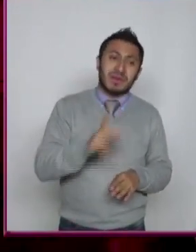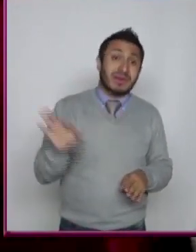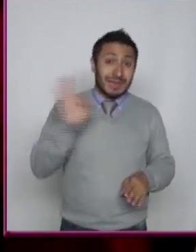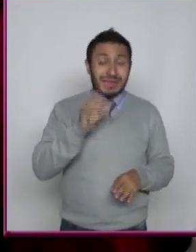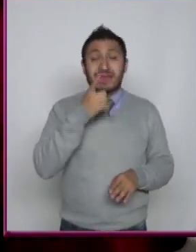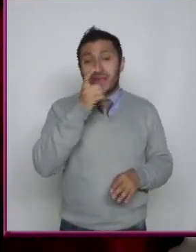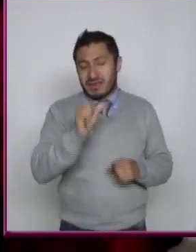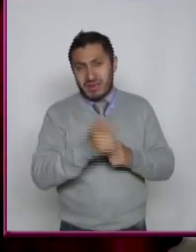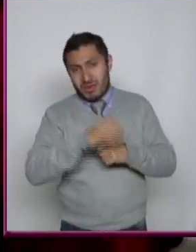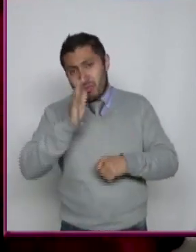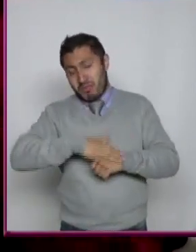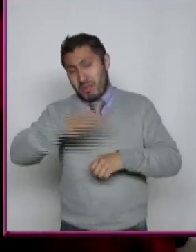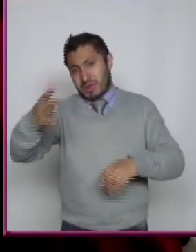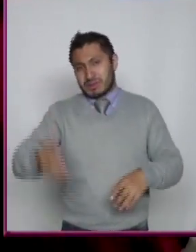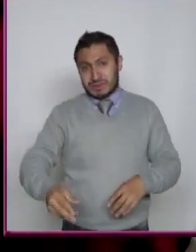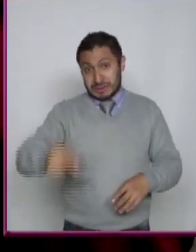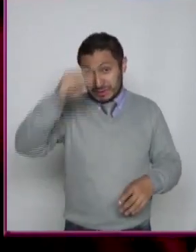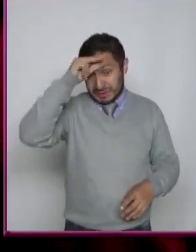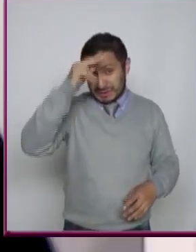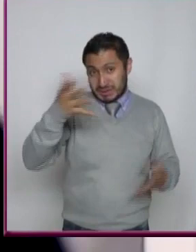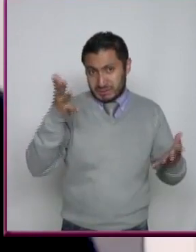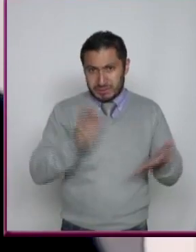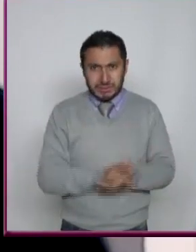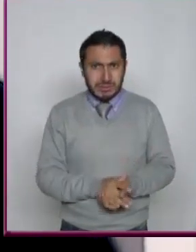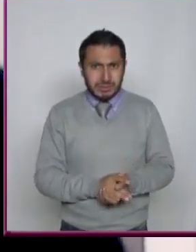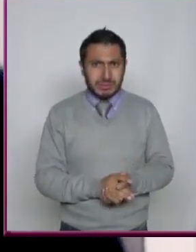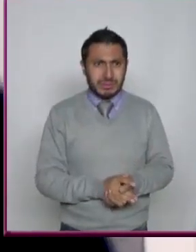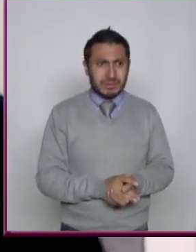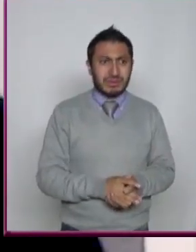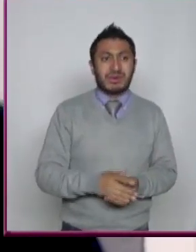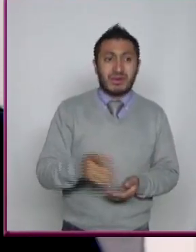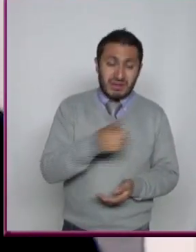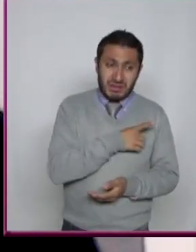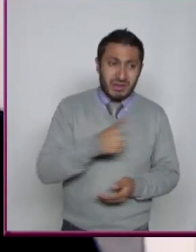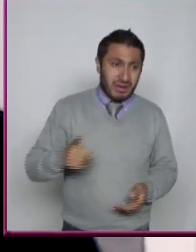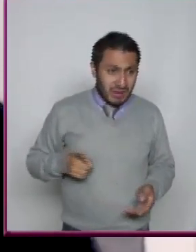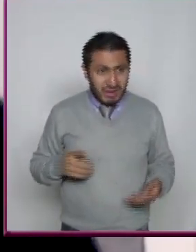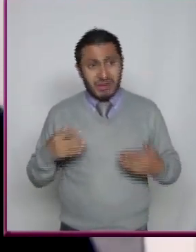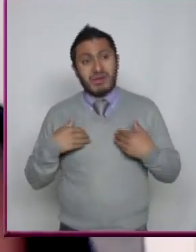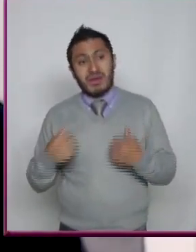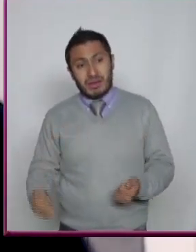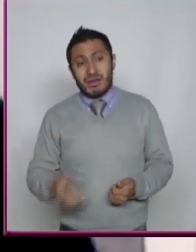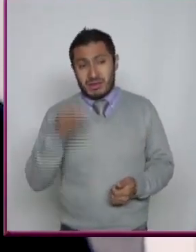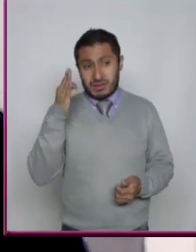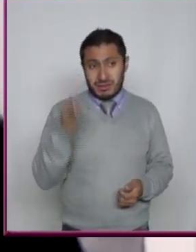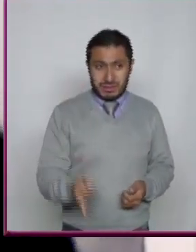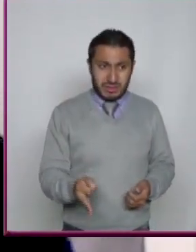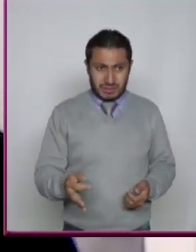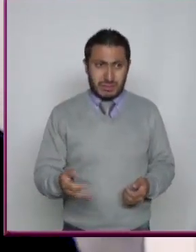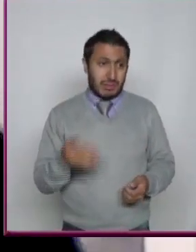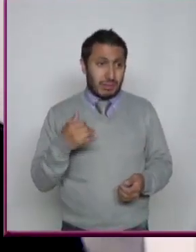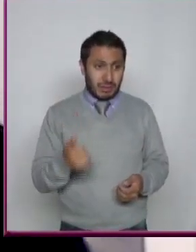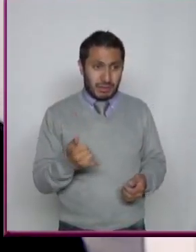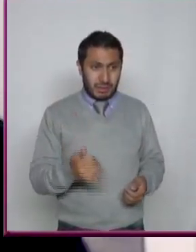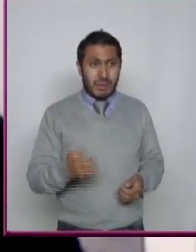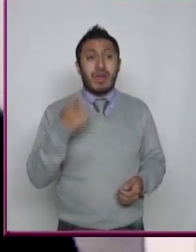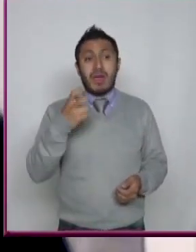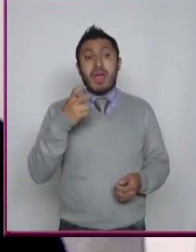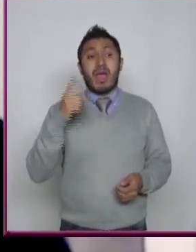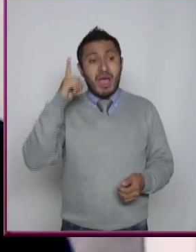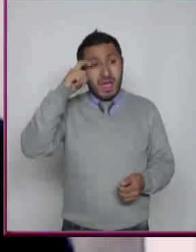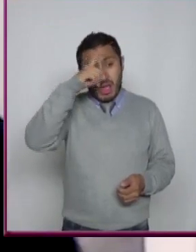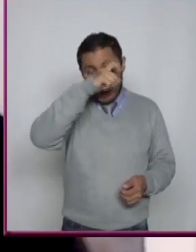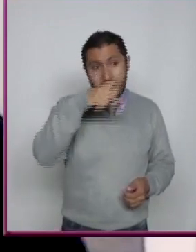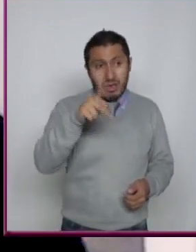algo más maduro? Ujú. Creo que hay que entender y aceptar, y eso es un poco